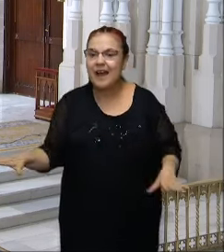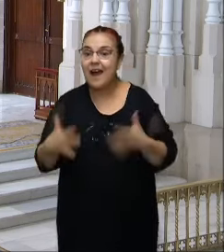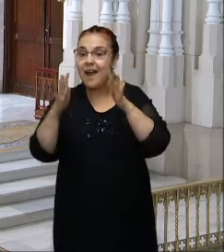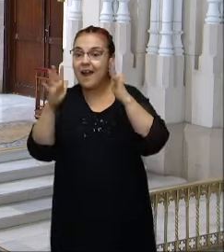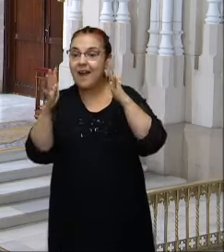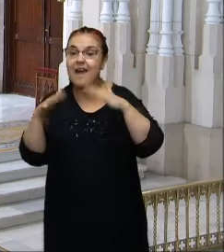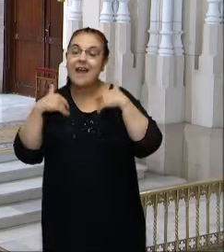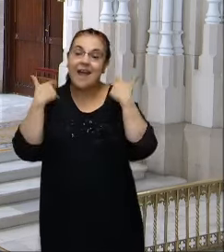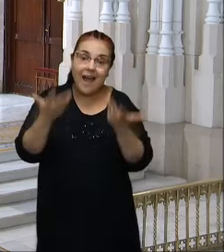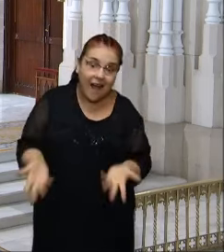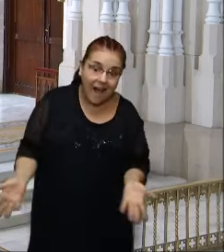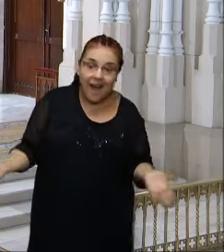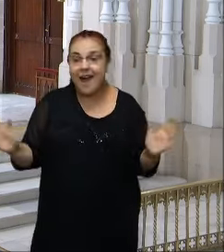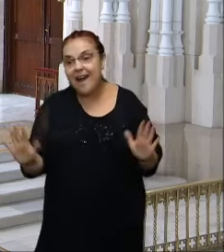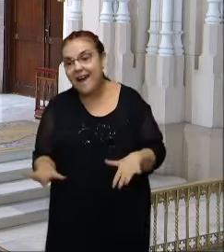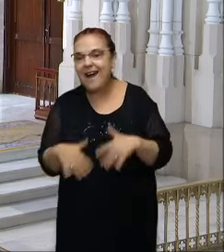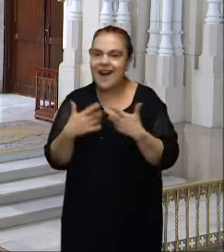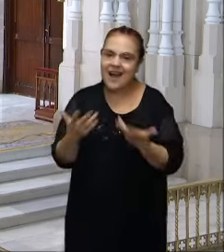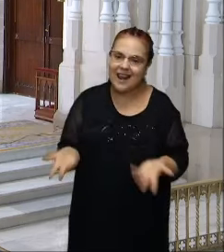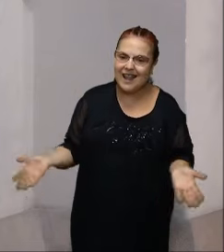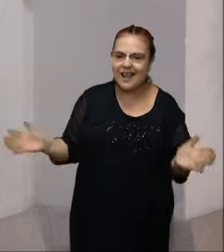¡Aleluya!